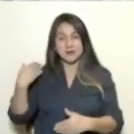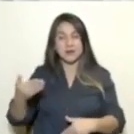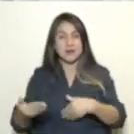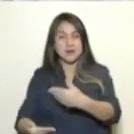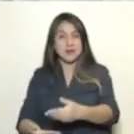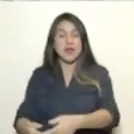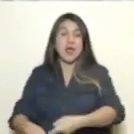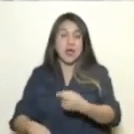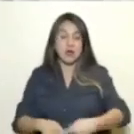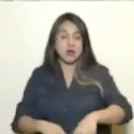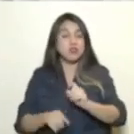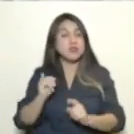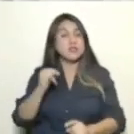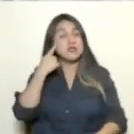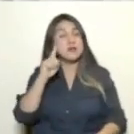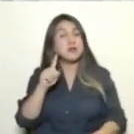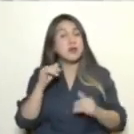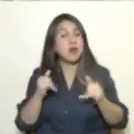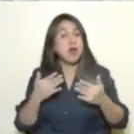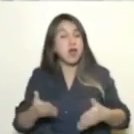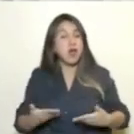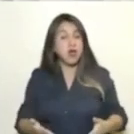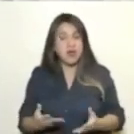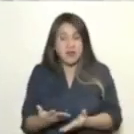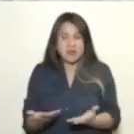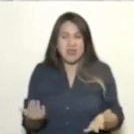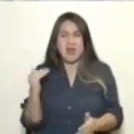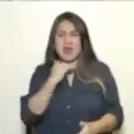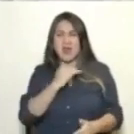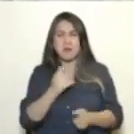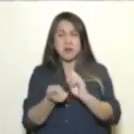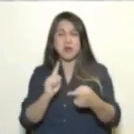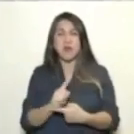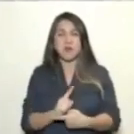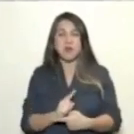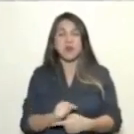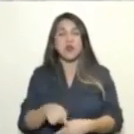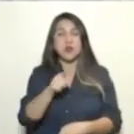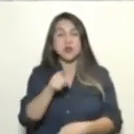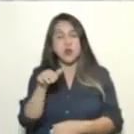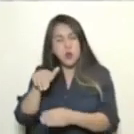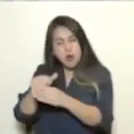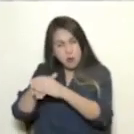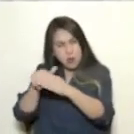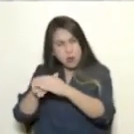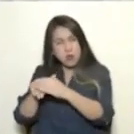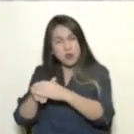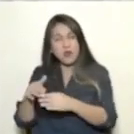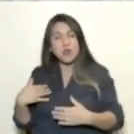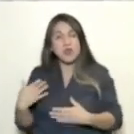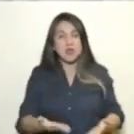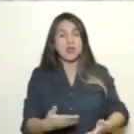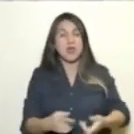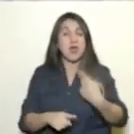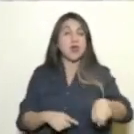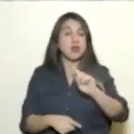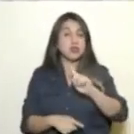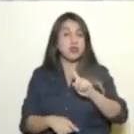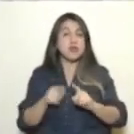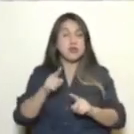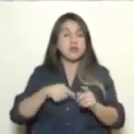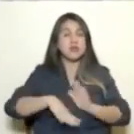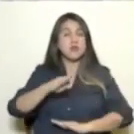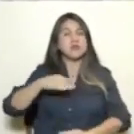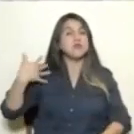Pero alguien dijo, sí, pero es que ahora lo que es tan rápido el cambio que usted acumula y que se lo traspasa al de otro, que lo